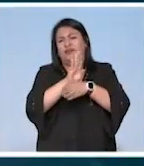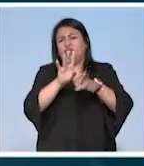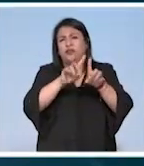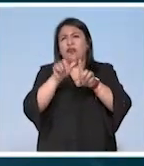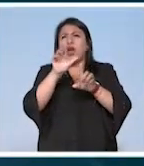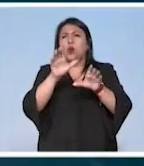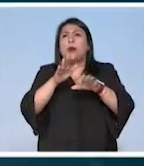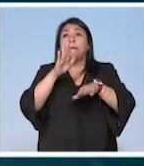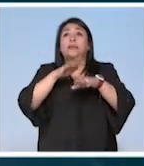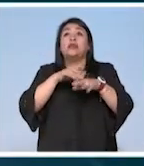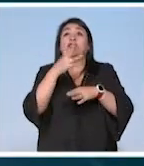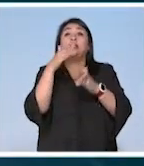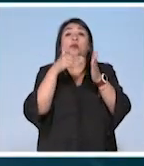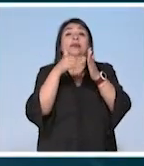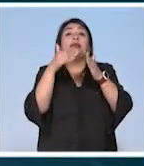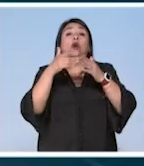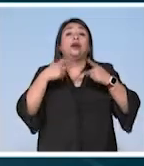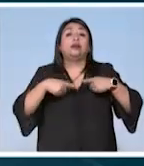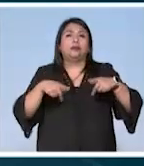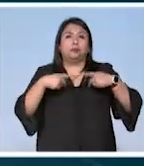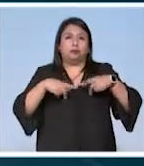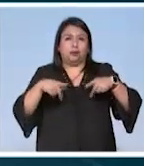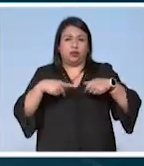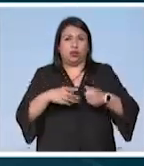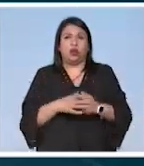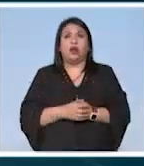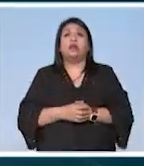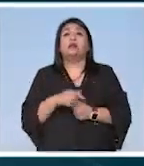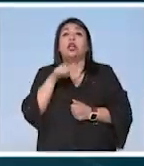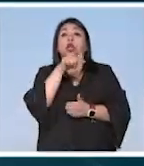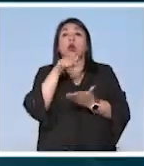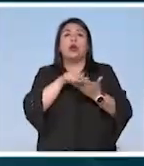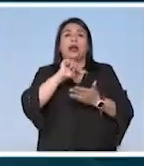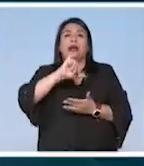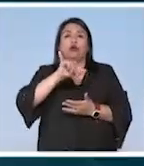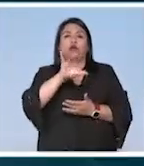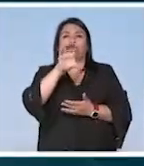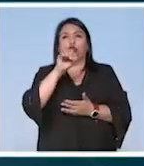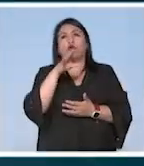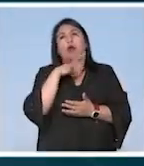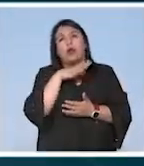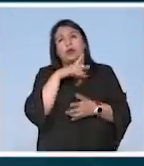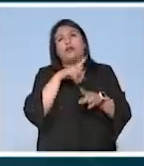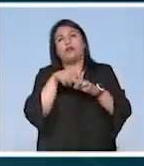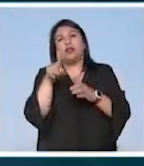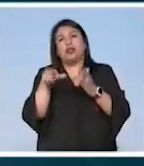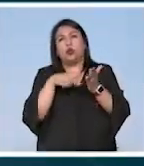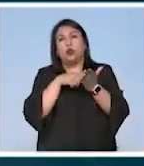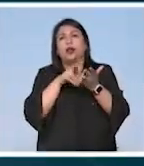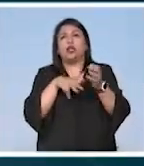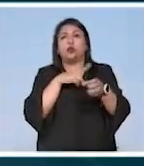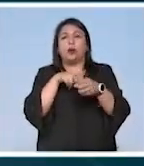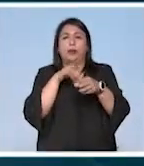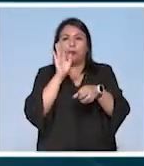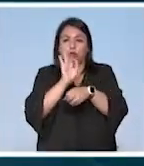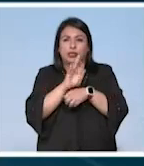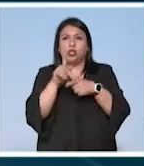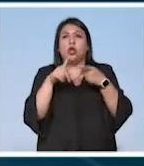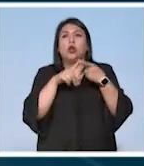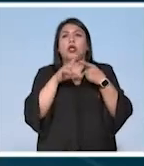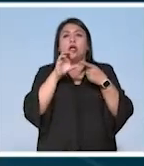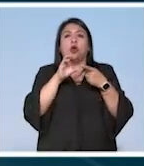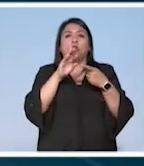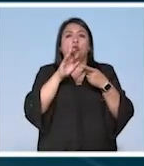ambientales para más de 25 millones de personas. En el Ajusco tenemos varias áreas naturales protegidas. Tenemos lo que es Cumbres